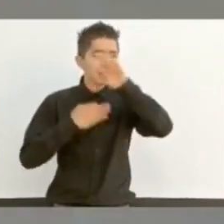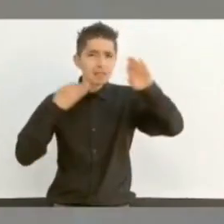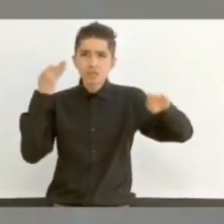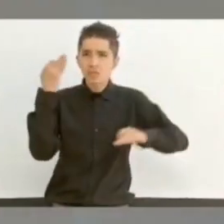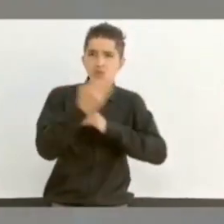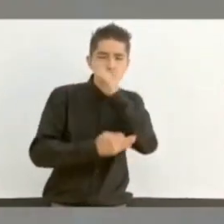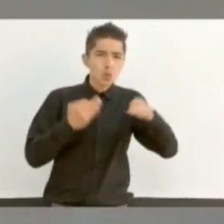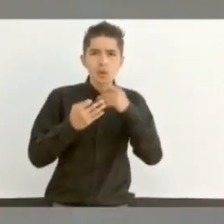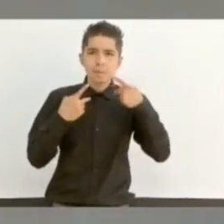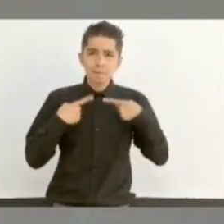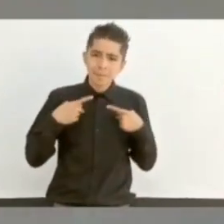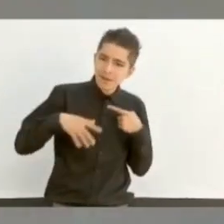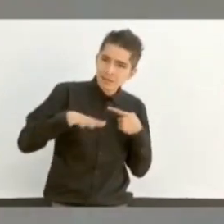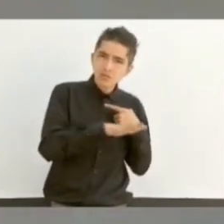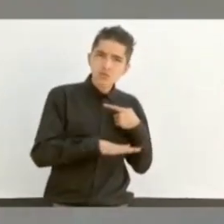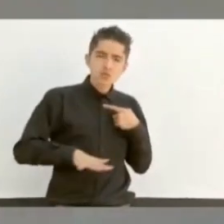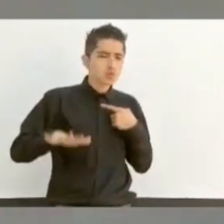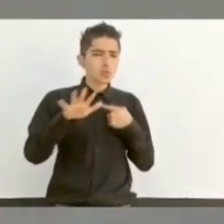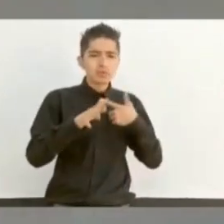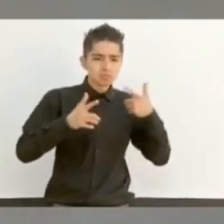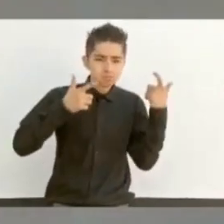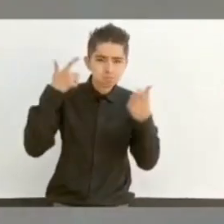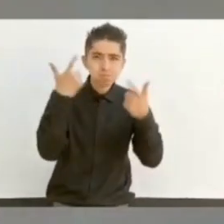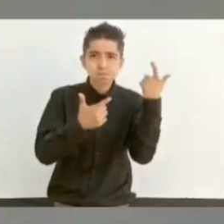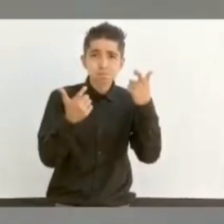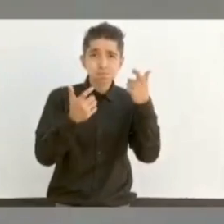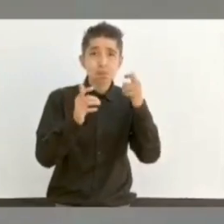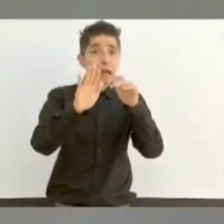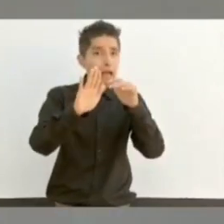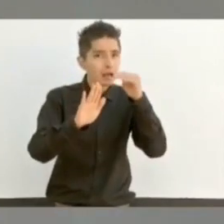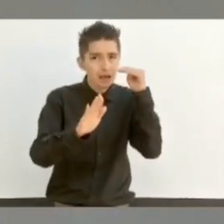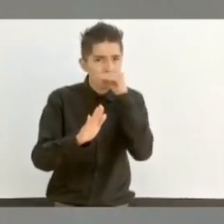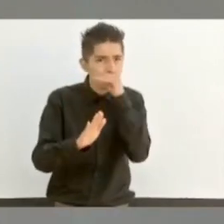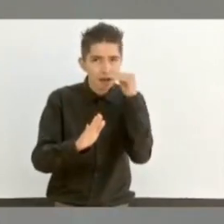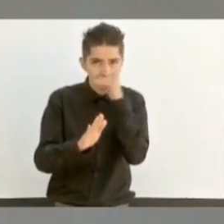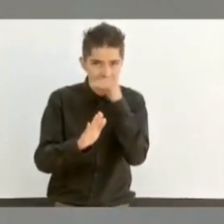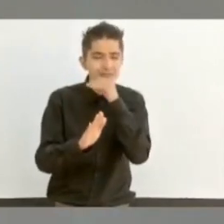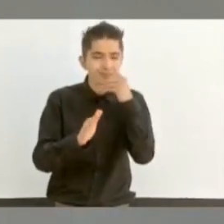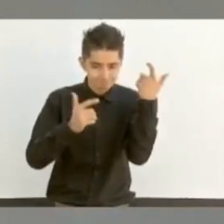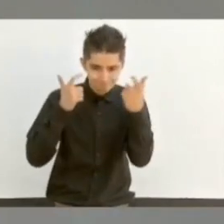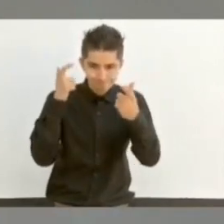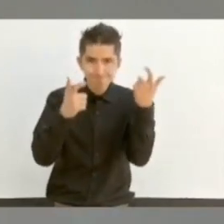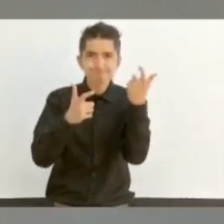todos de manera universal y gratuita.